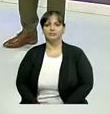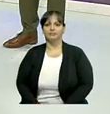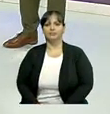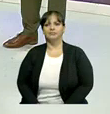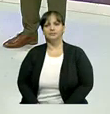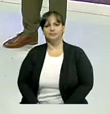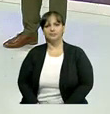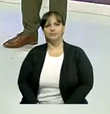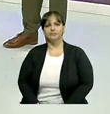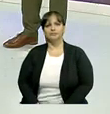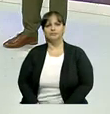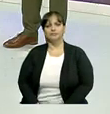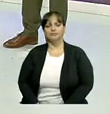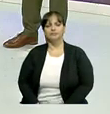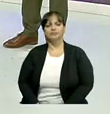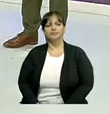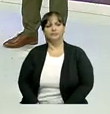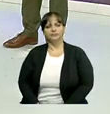no